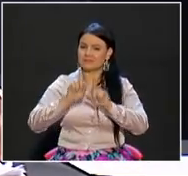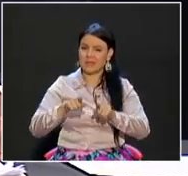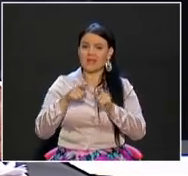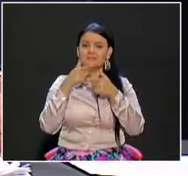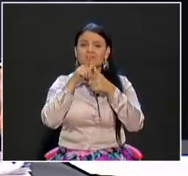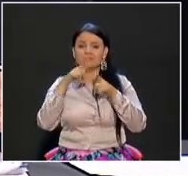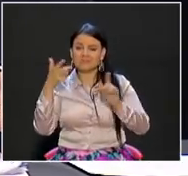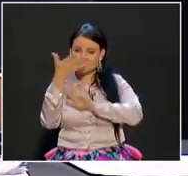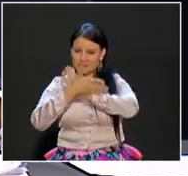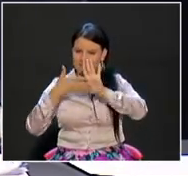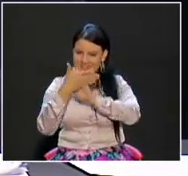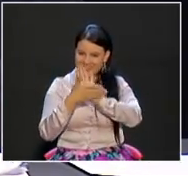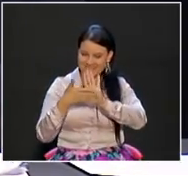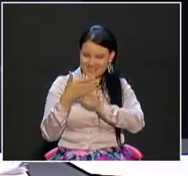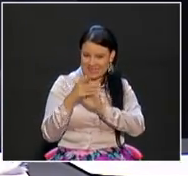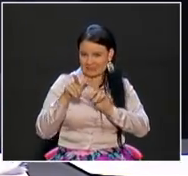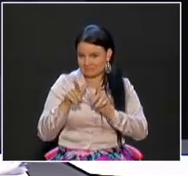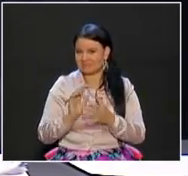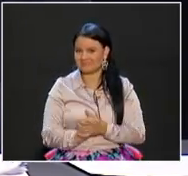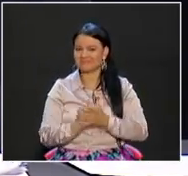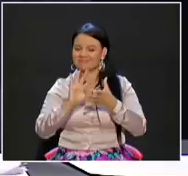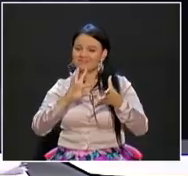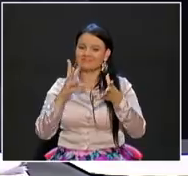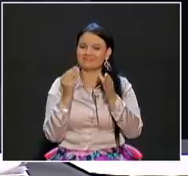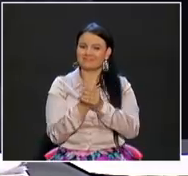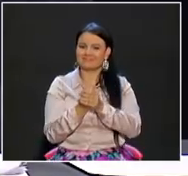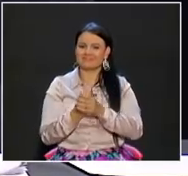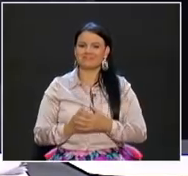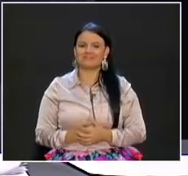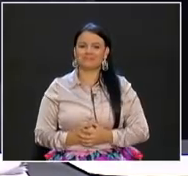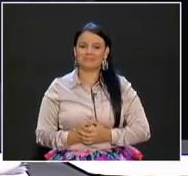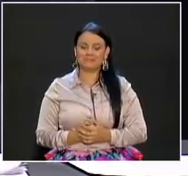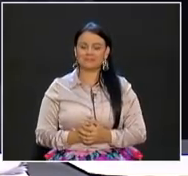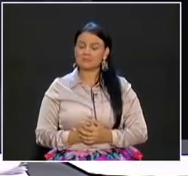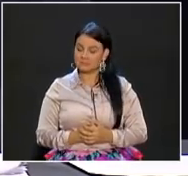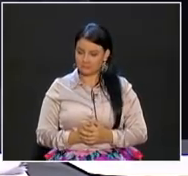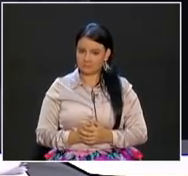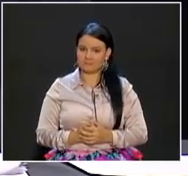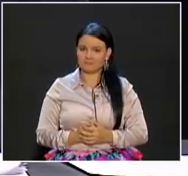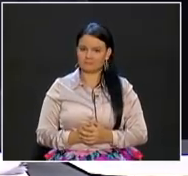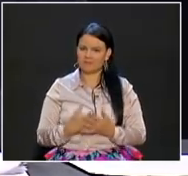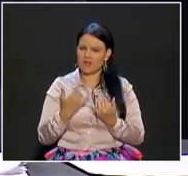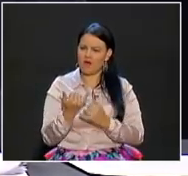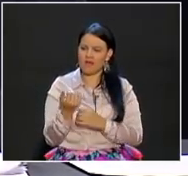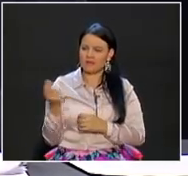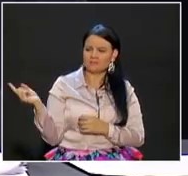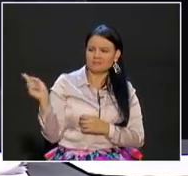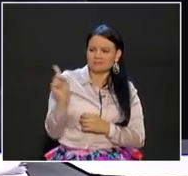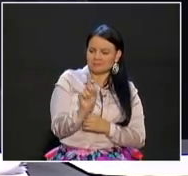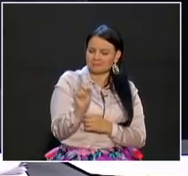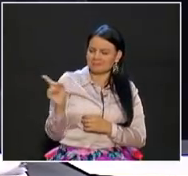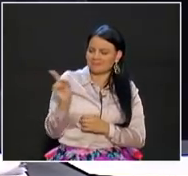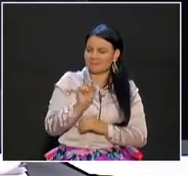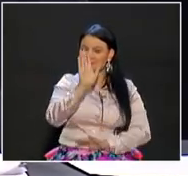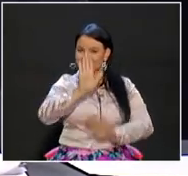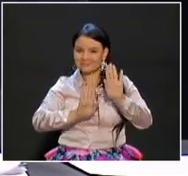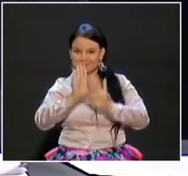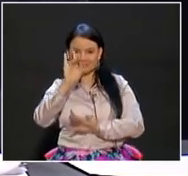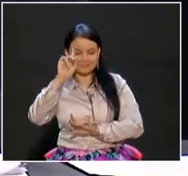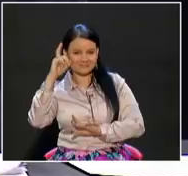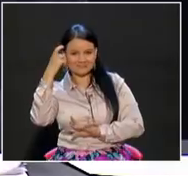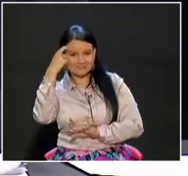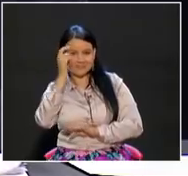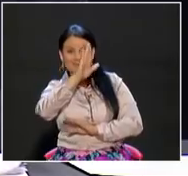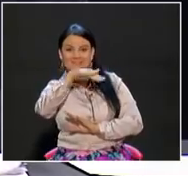colombiano como forma de inclusión le parece si entonces llamamos ya a nuestros candidatos a la gobernación de antioquia